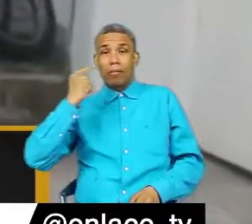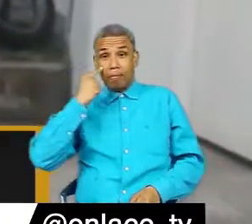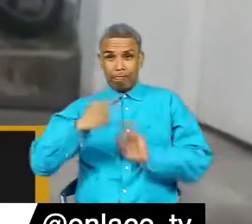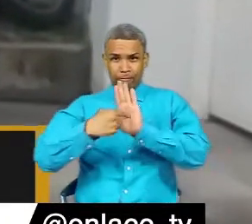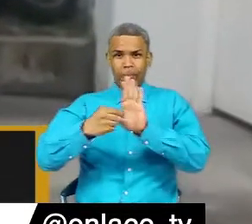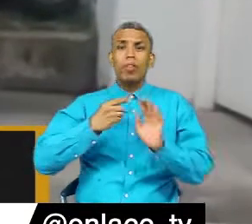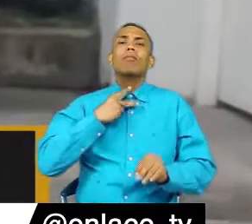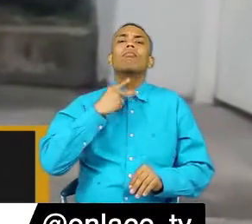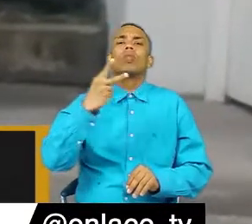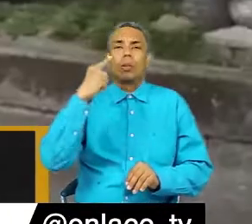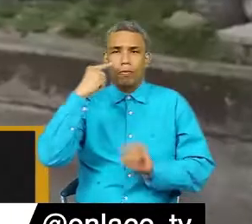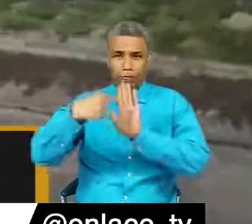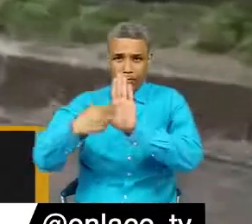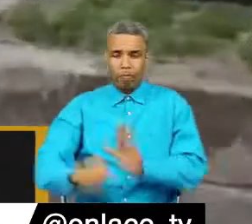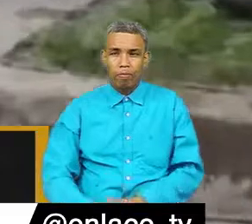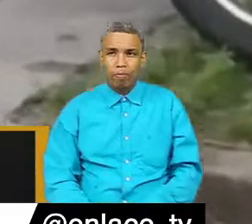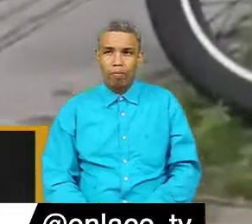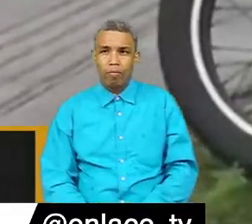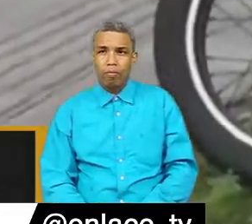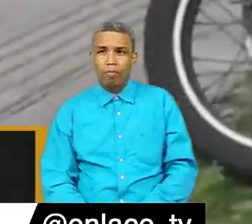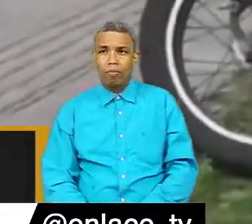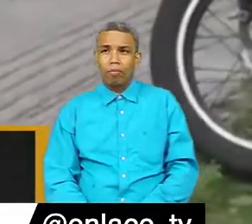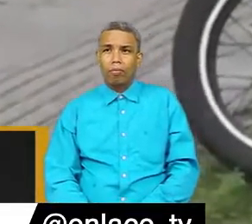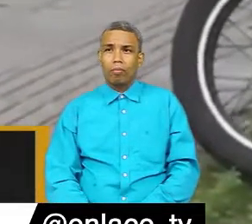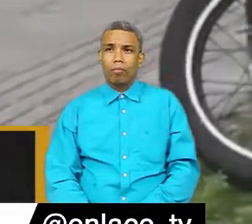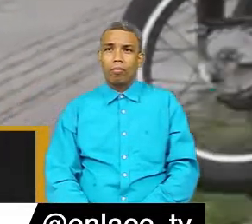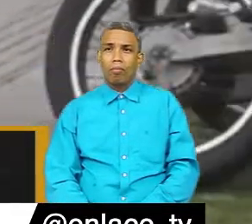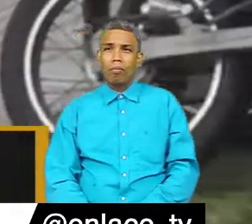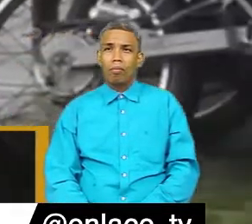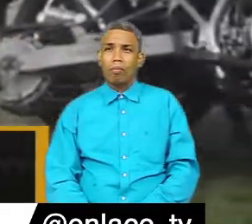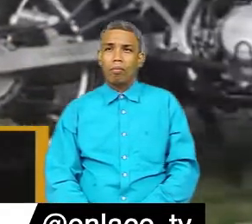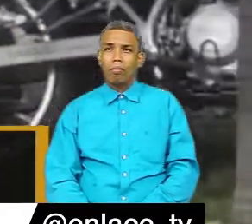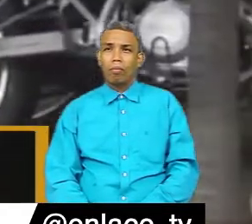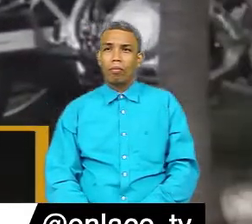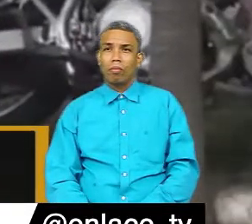fueron tomadas en una vía principal del